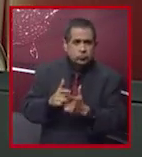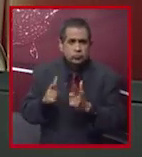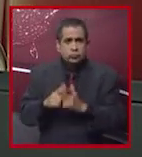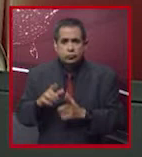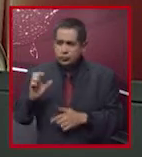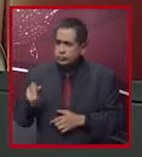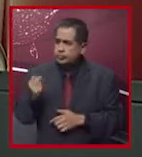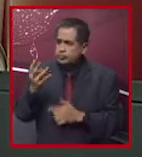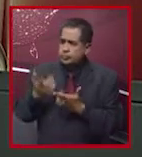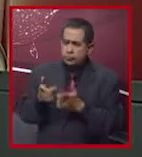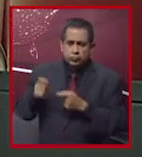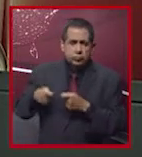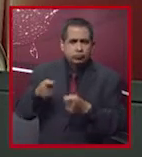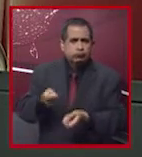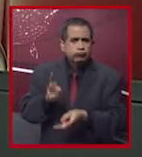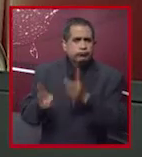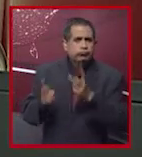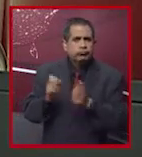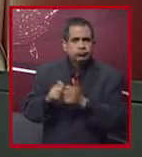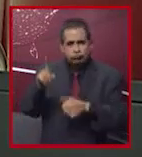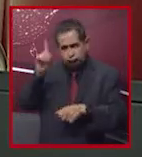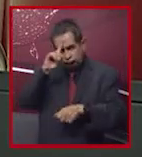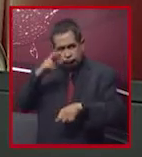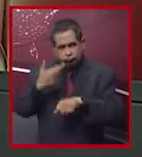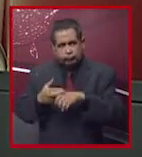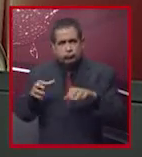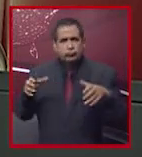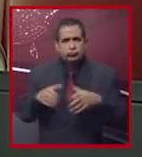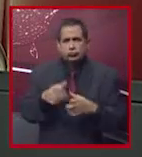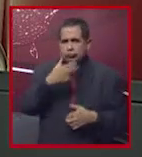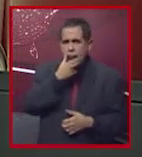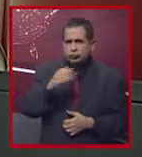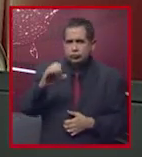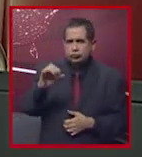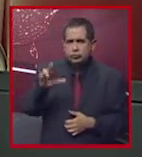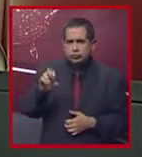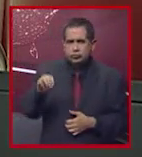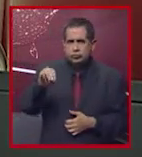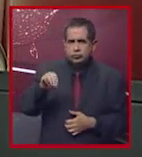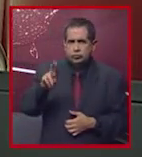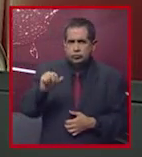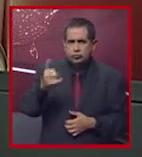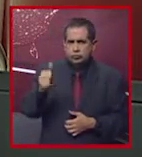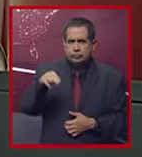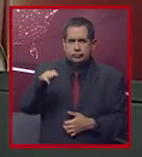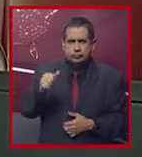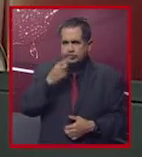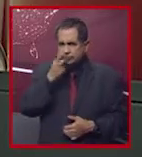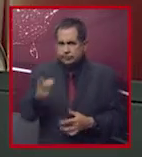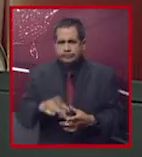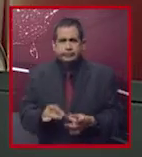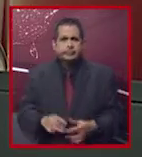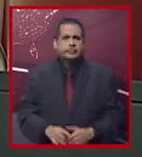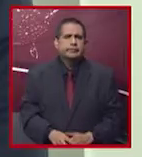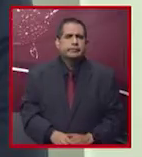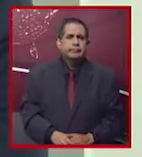64ª legislatura, platicamos con el consejero del Instituto Nacional Electoral, Ciro Murayama Rendón.